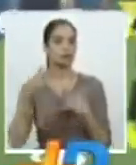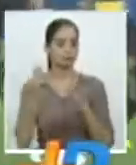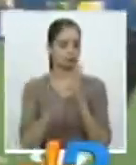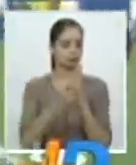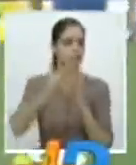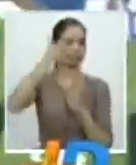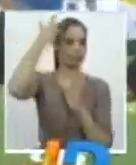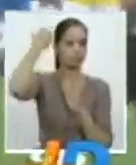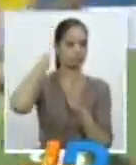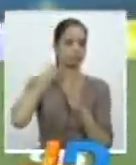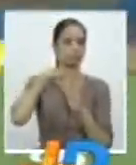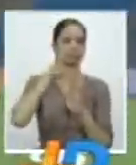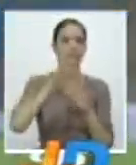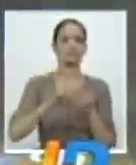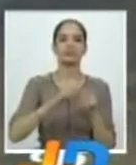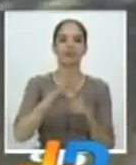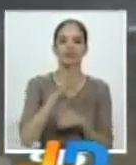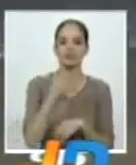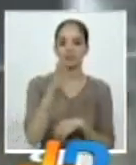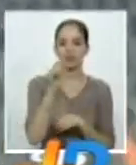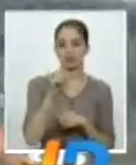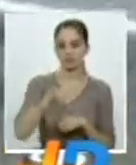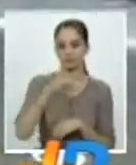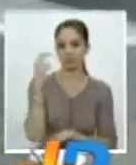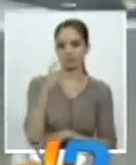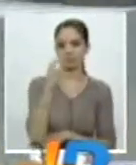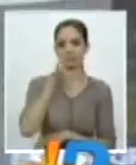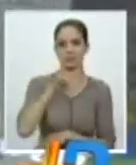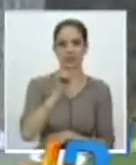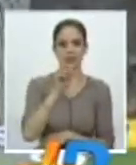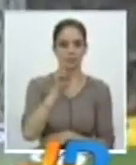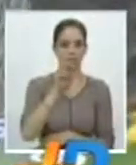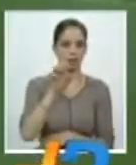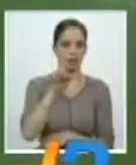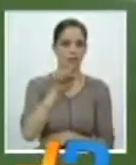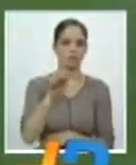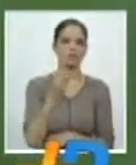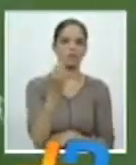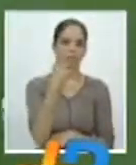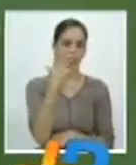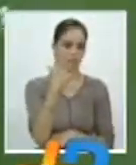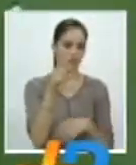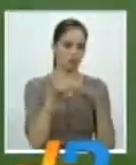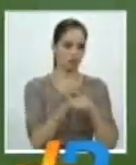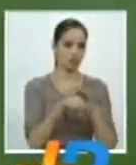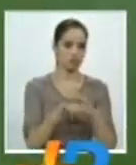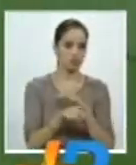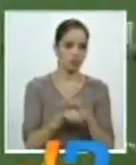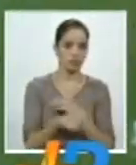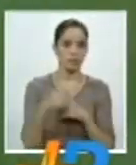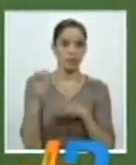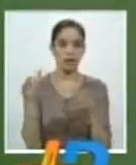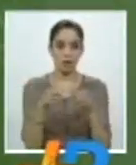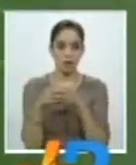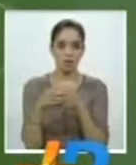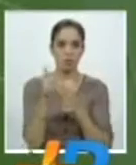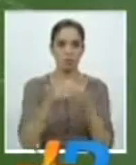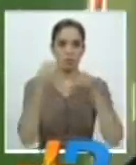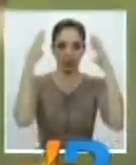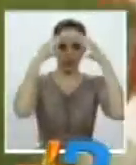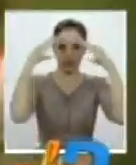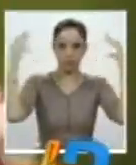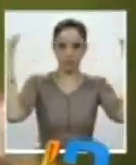total. El jugador que más goles ha anotado es el colombiano James Rodríguez con 5 tantos, mientras que el equipo más goleador es Holanda con